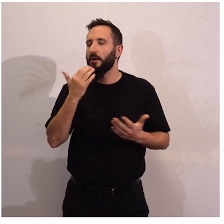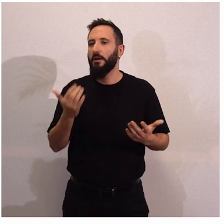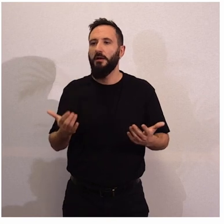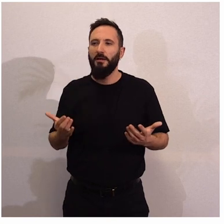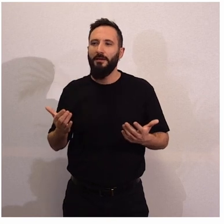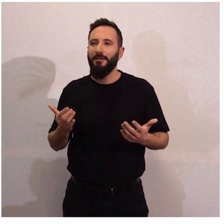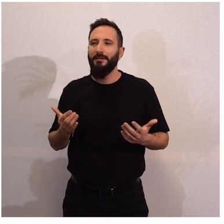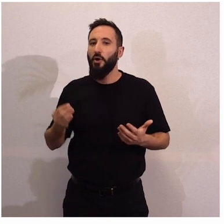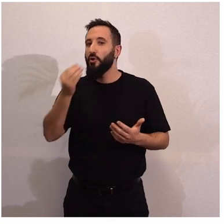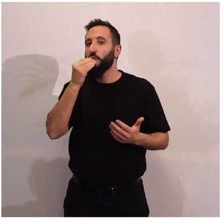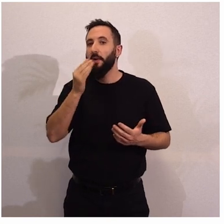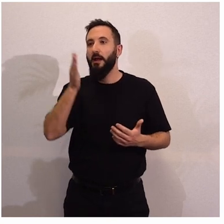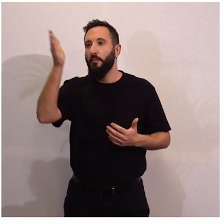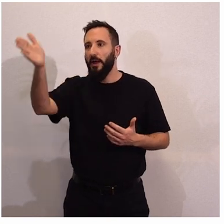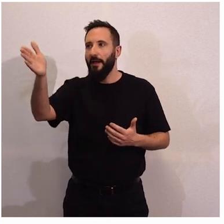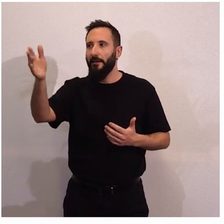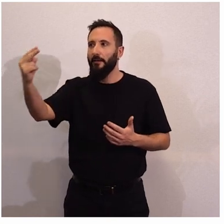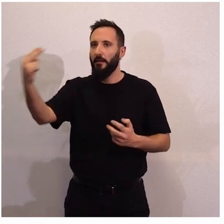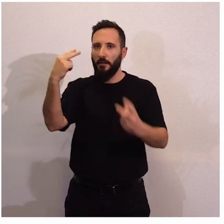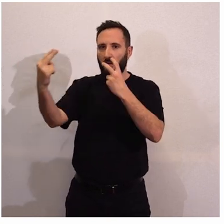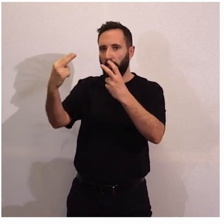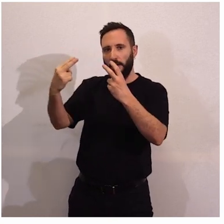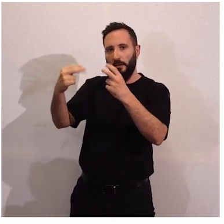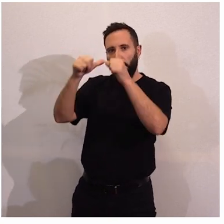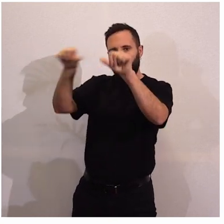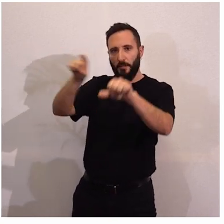ven por ahí y nos juzgan o